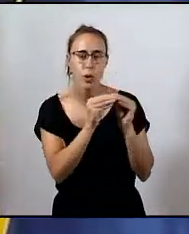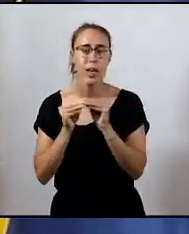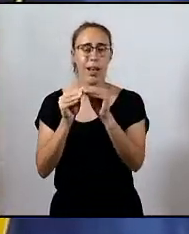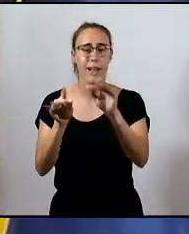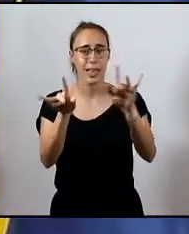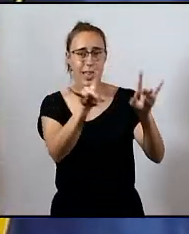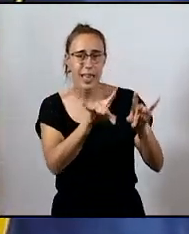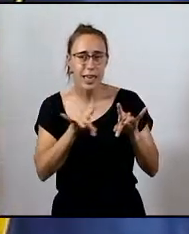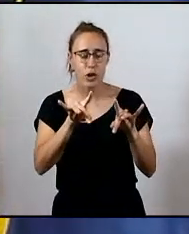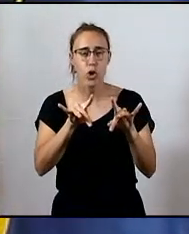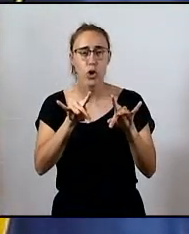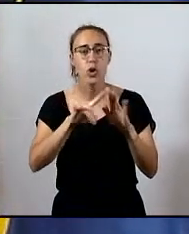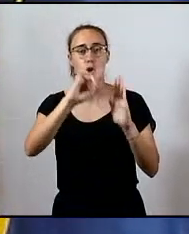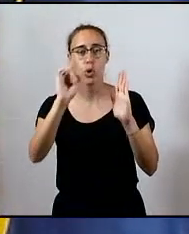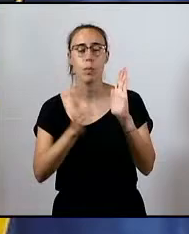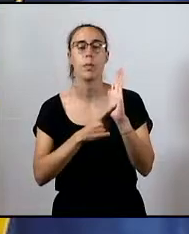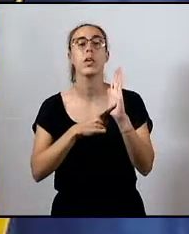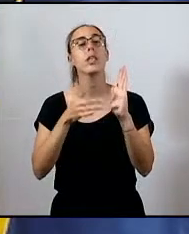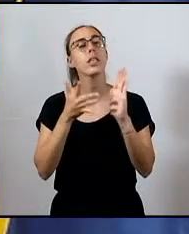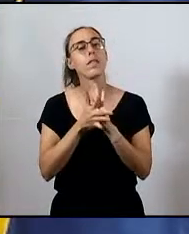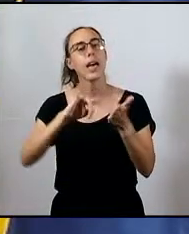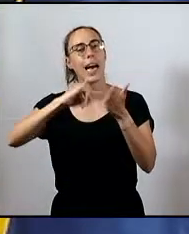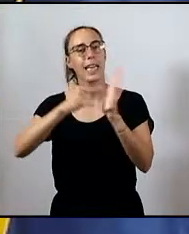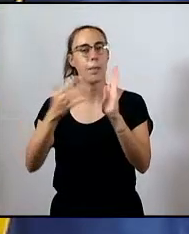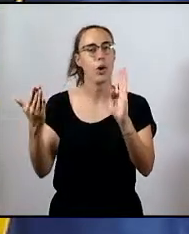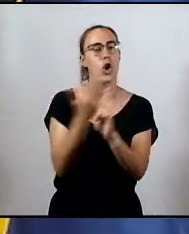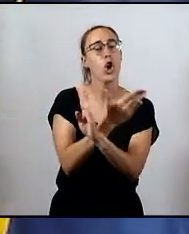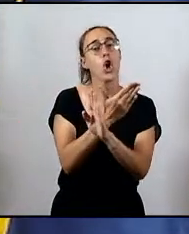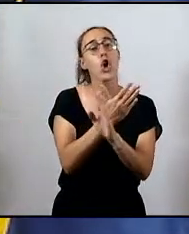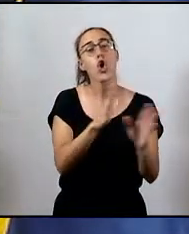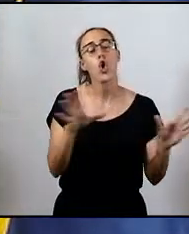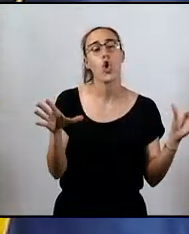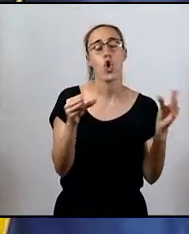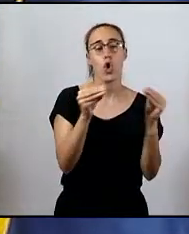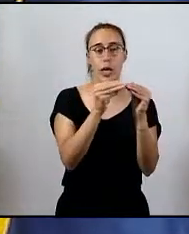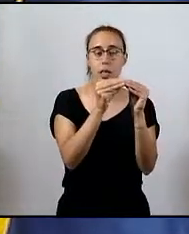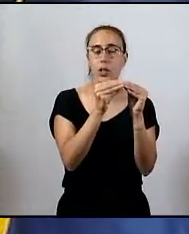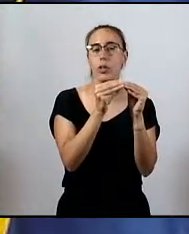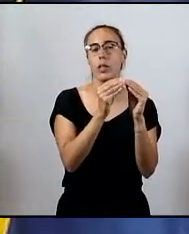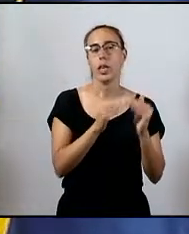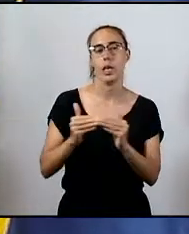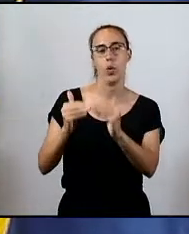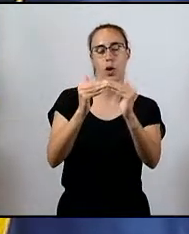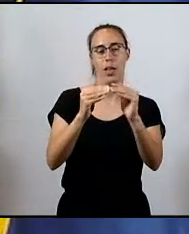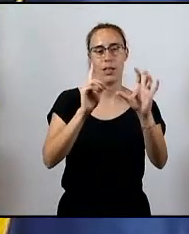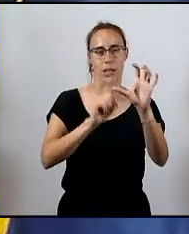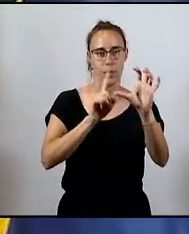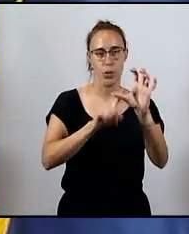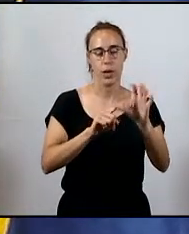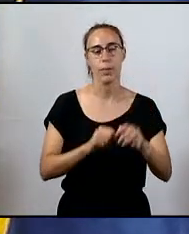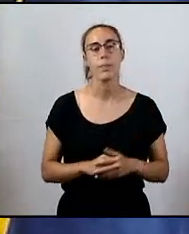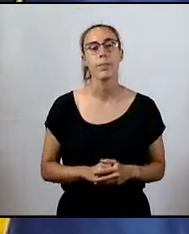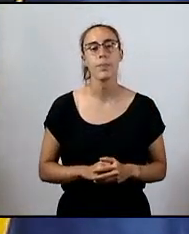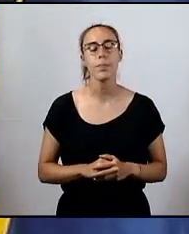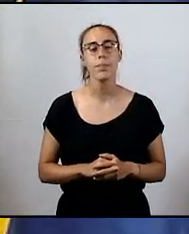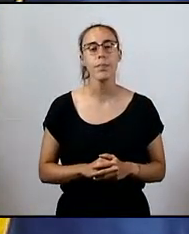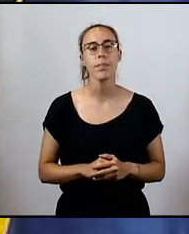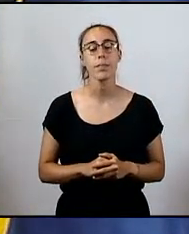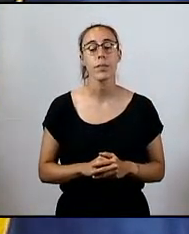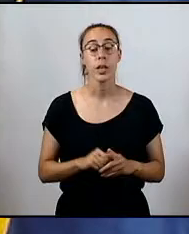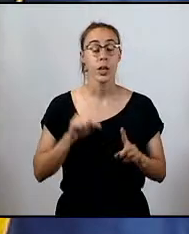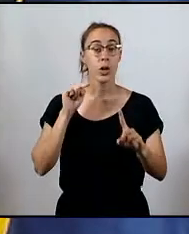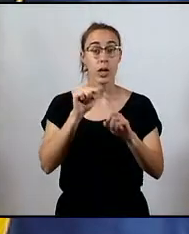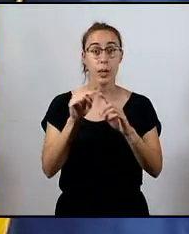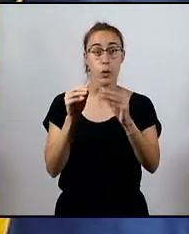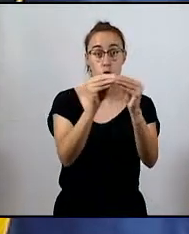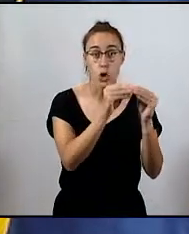a impulsar el anteproyecto de Ley de Cohesión e Igualdad Territorial de Extremadura. Para que haya una cohesión